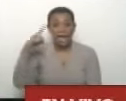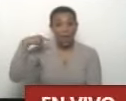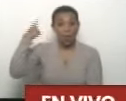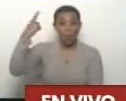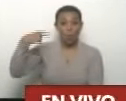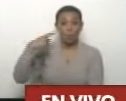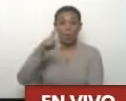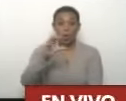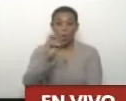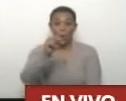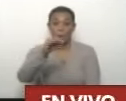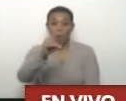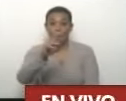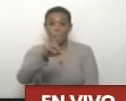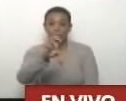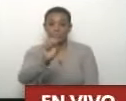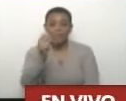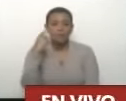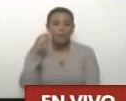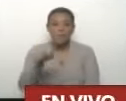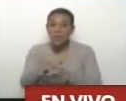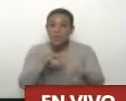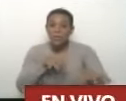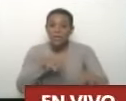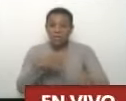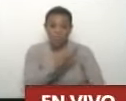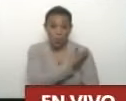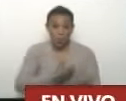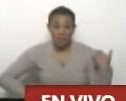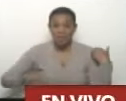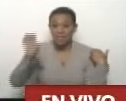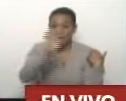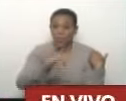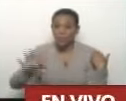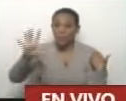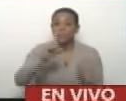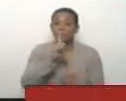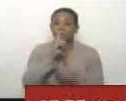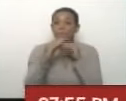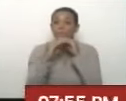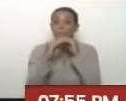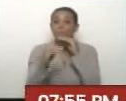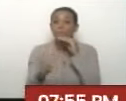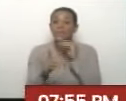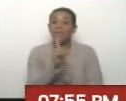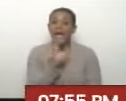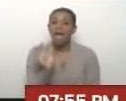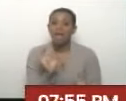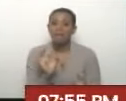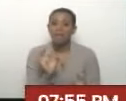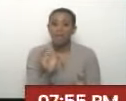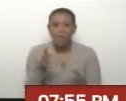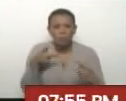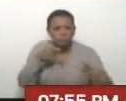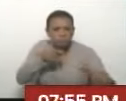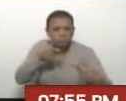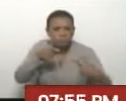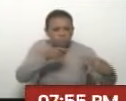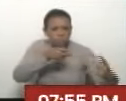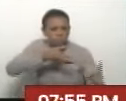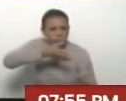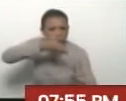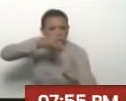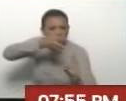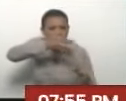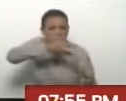callaban. La mayoría de gobiernos de Europa callaban. La persecución,